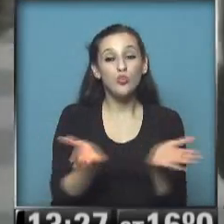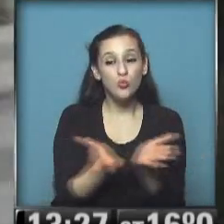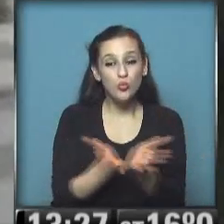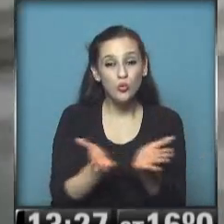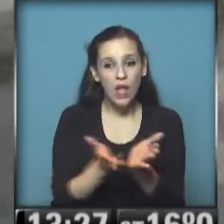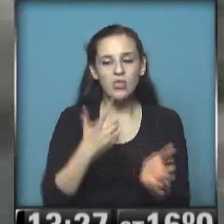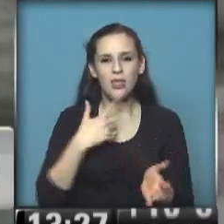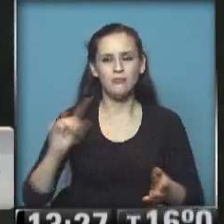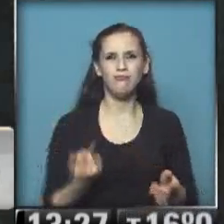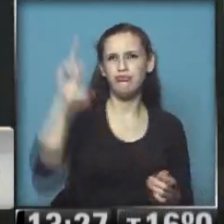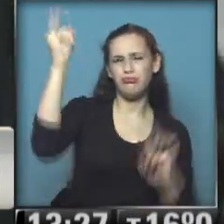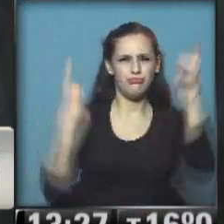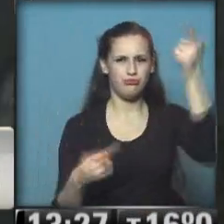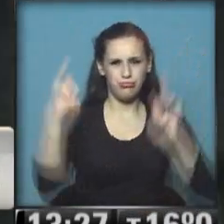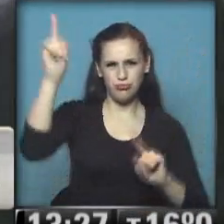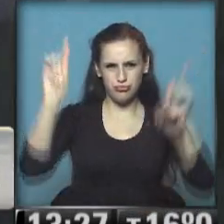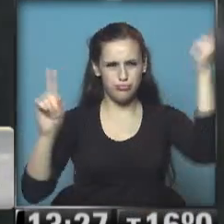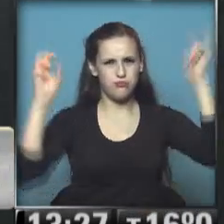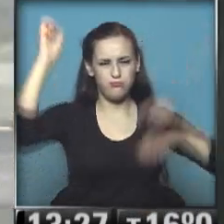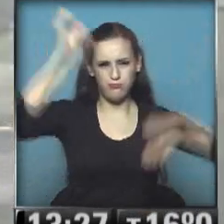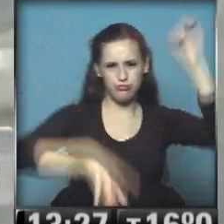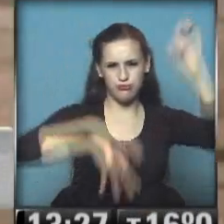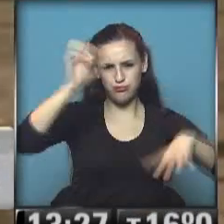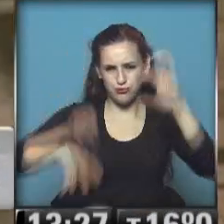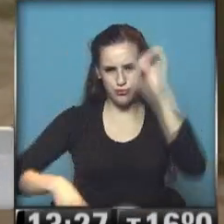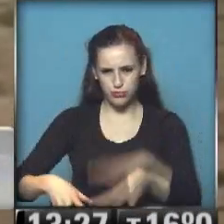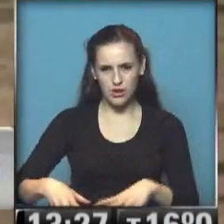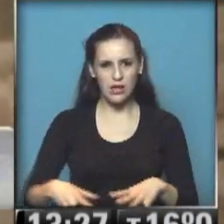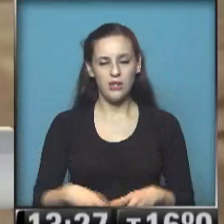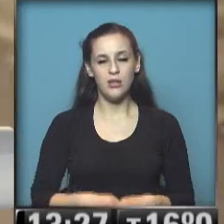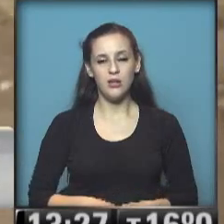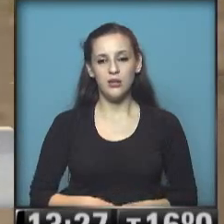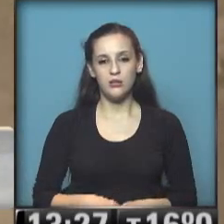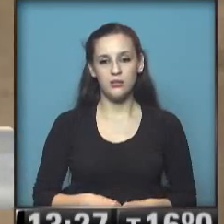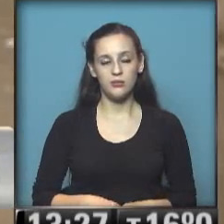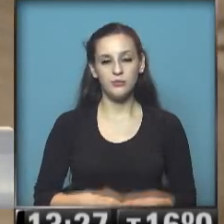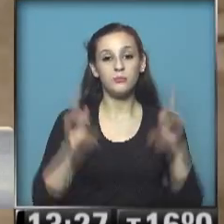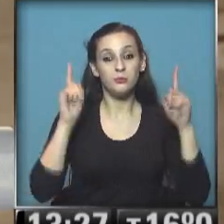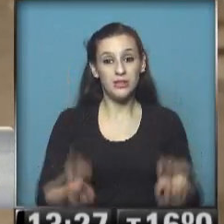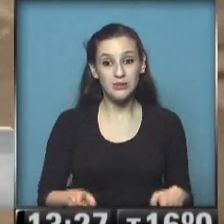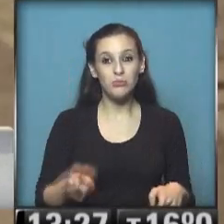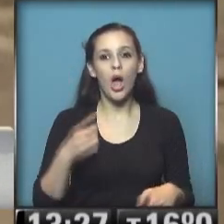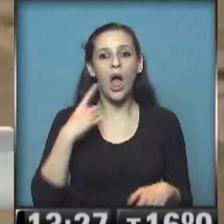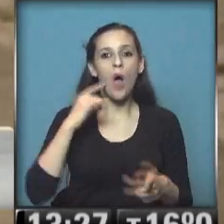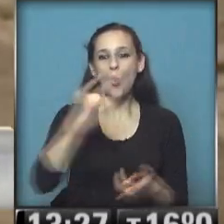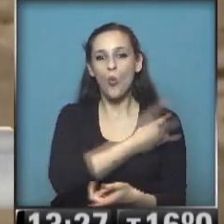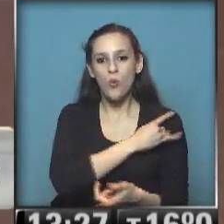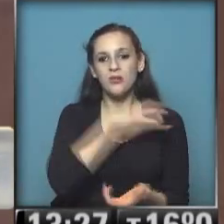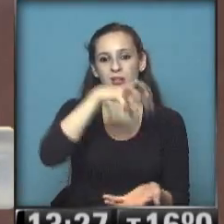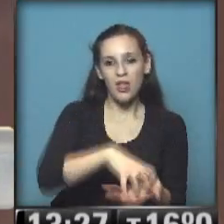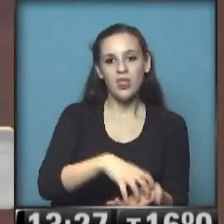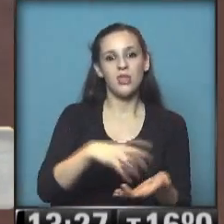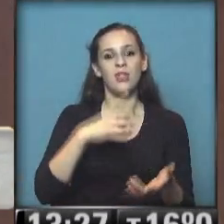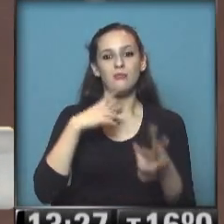y cócteles Molotov el campus universitario. Los amotinados mantenían cerrada la Casa de Altos Estudios en rechazo